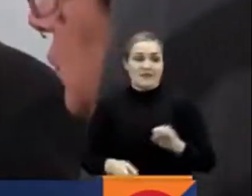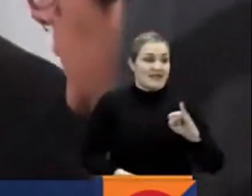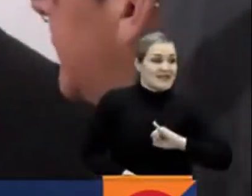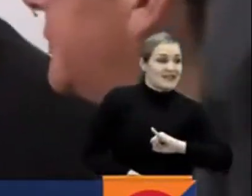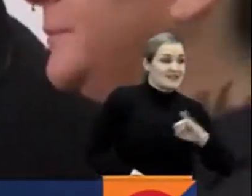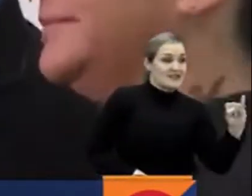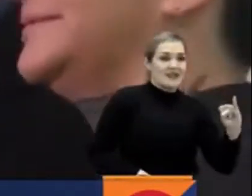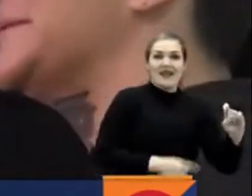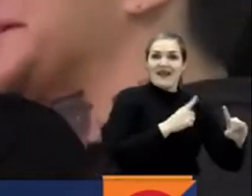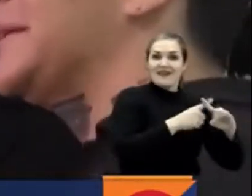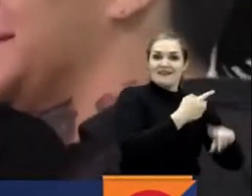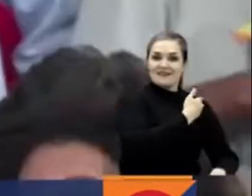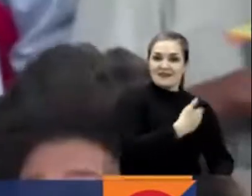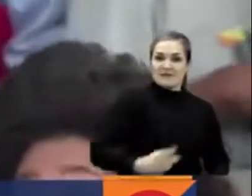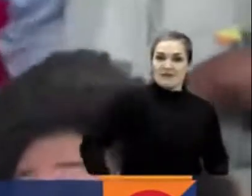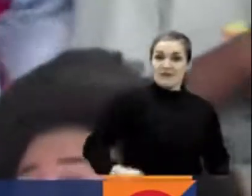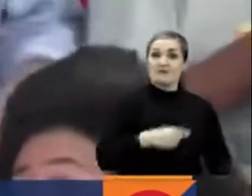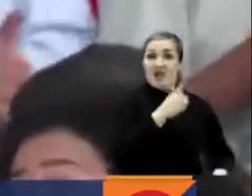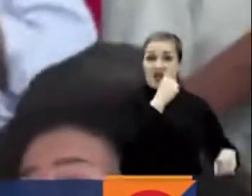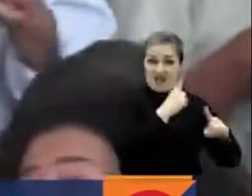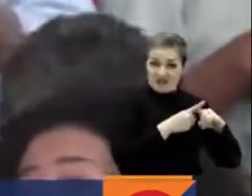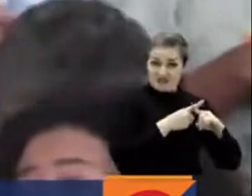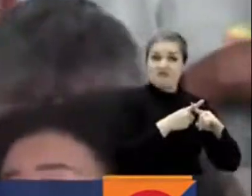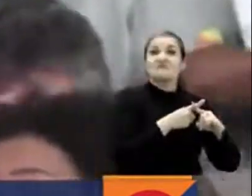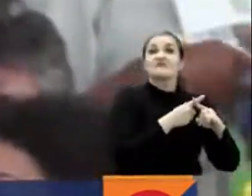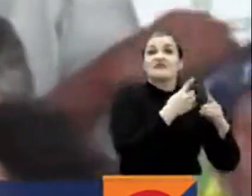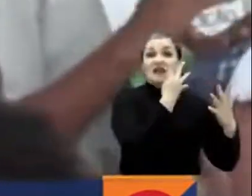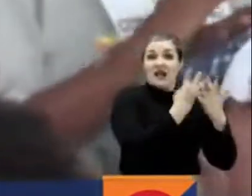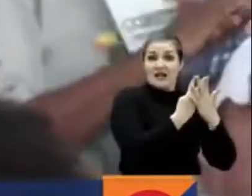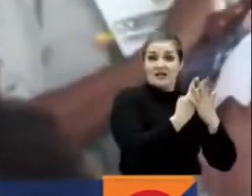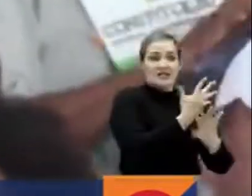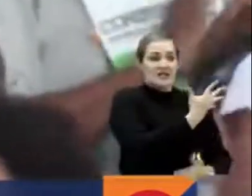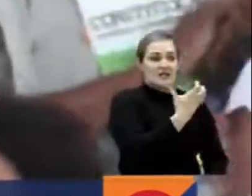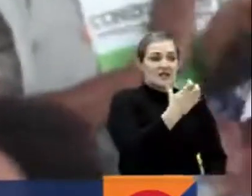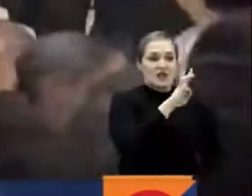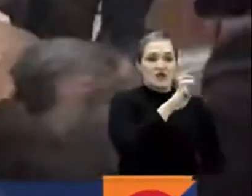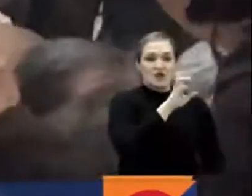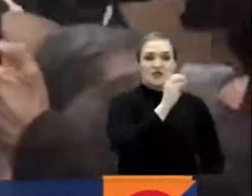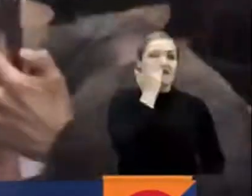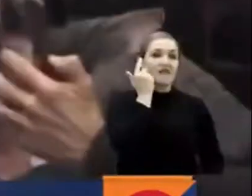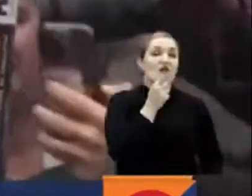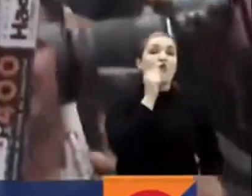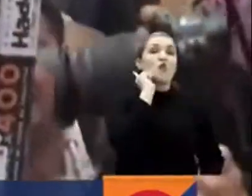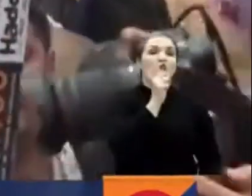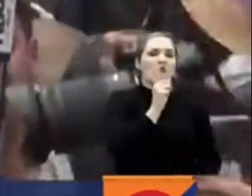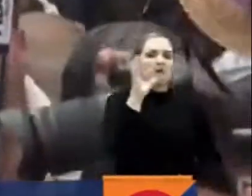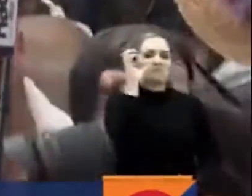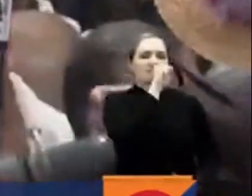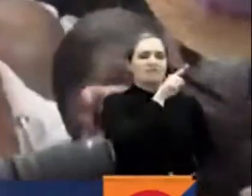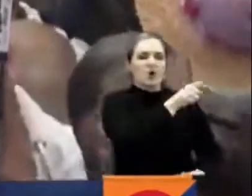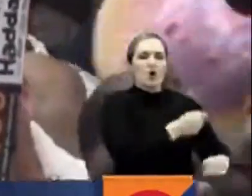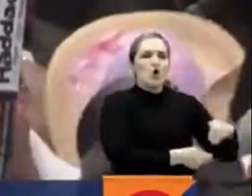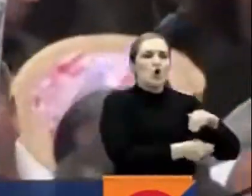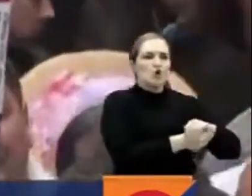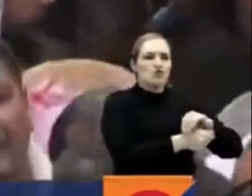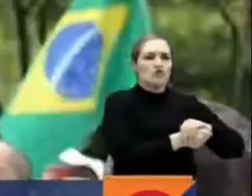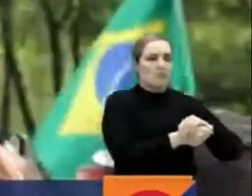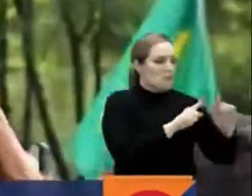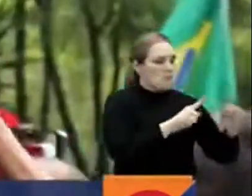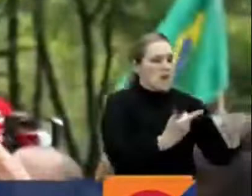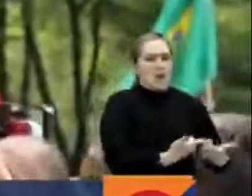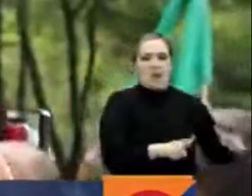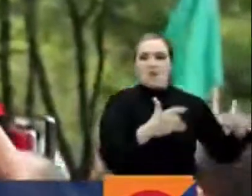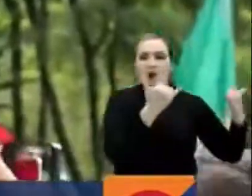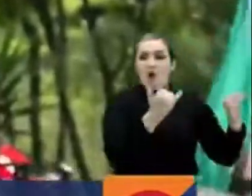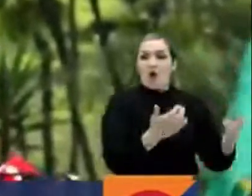un exmandatario que enfrentó la justicia. 580 días de prisión por señalamientos de corrupción y que se bate en su sexta elección presidencial.